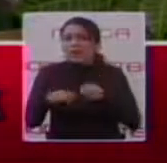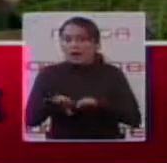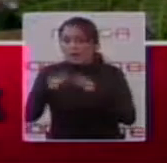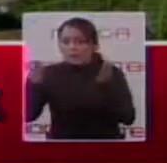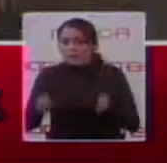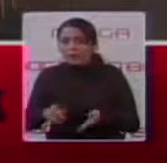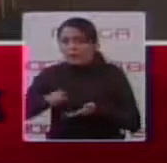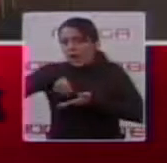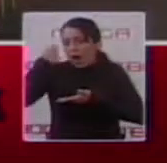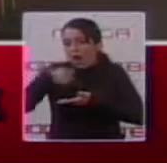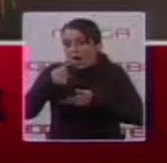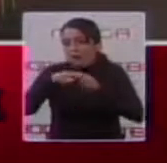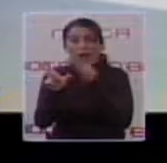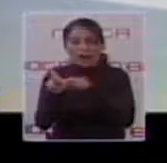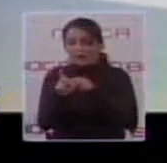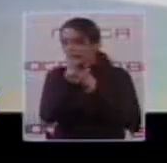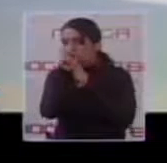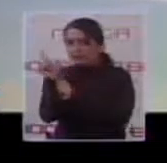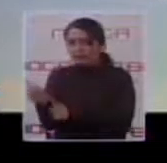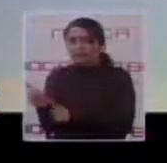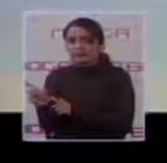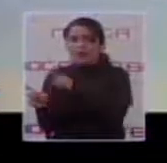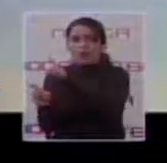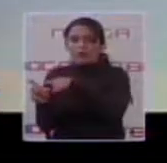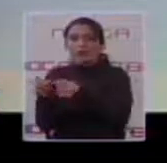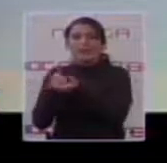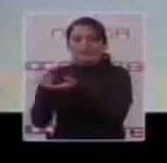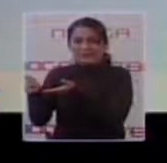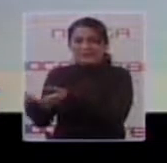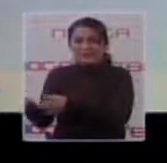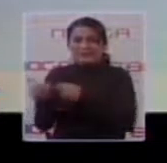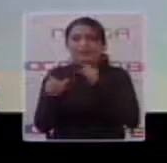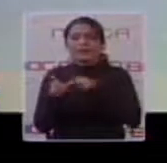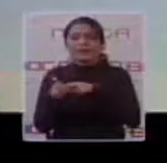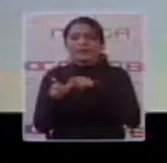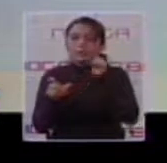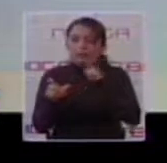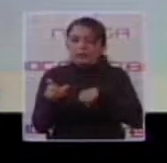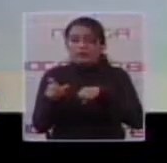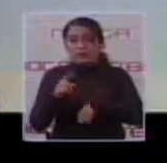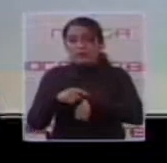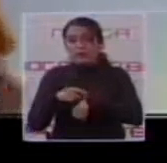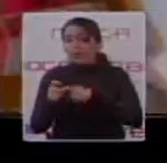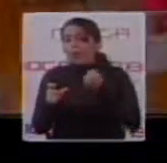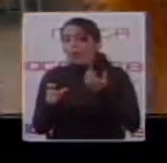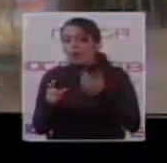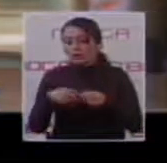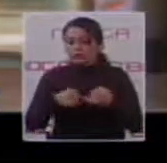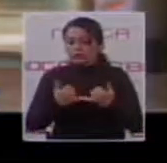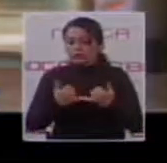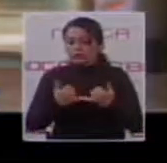innovando constantemente nuevos espacios de sano esparcimiento, por lo que ha venido trabajando desde hace 9 meses en el proyecto de